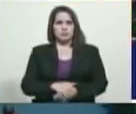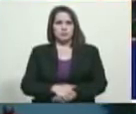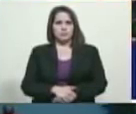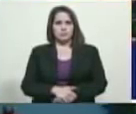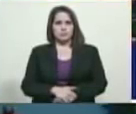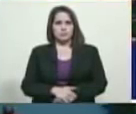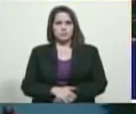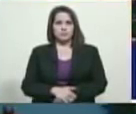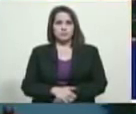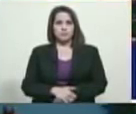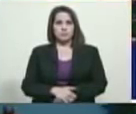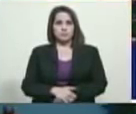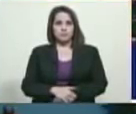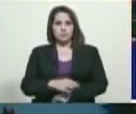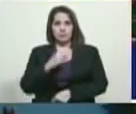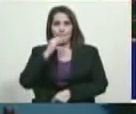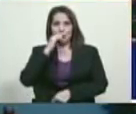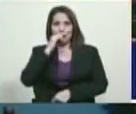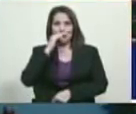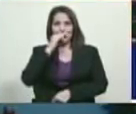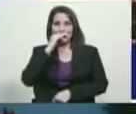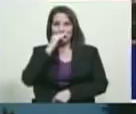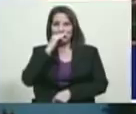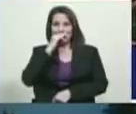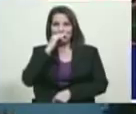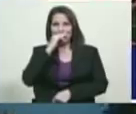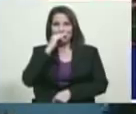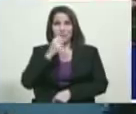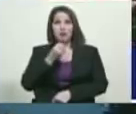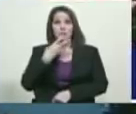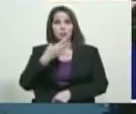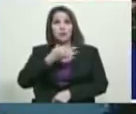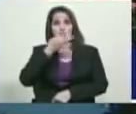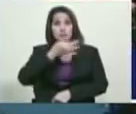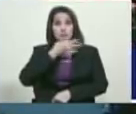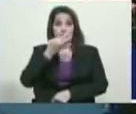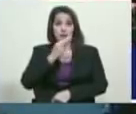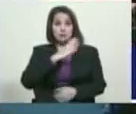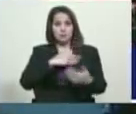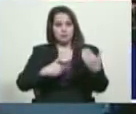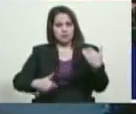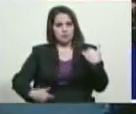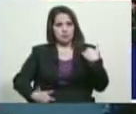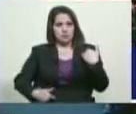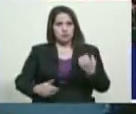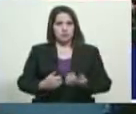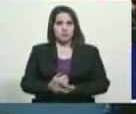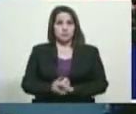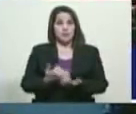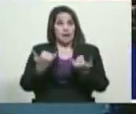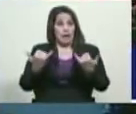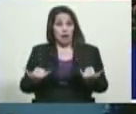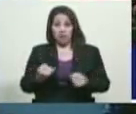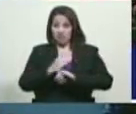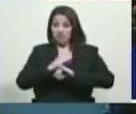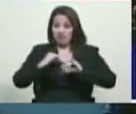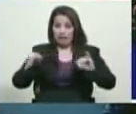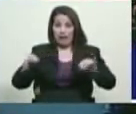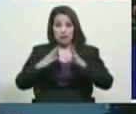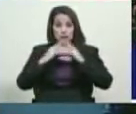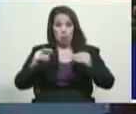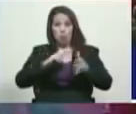Tria sigue. Buenas tardes, mi comandante en jefe. Buenas tardes. Habiendo cumplido con todos los requisitos de